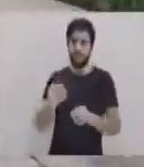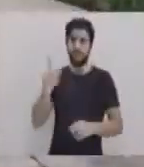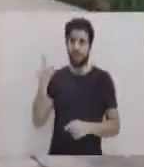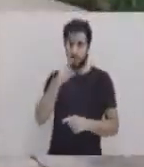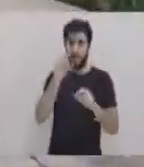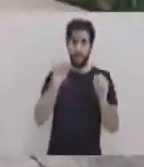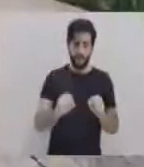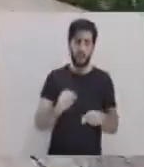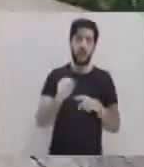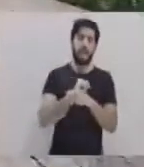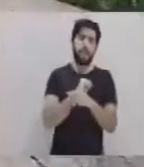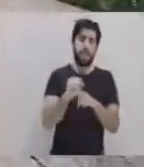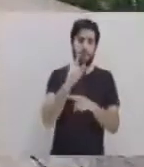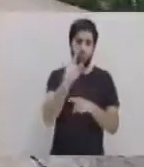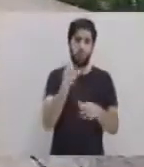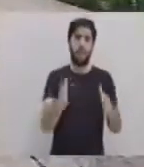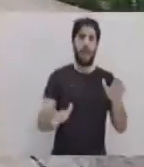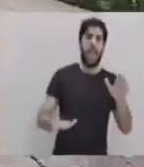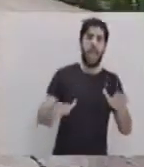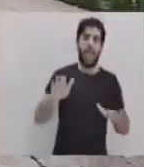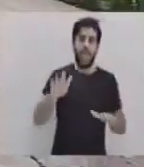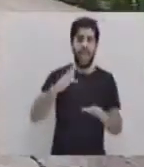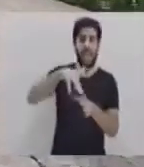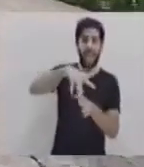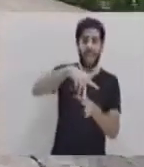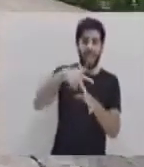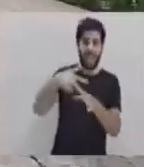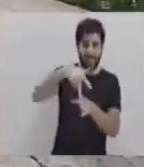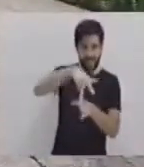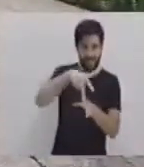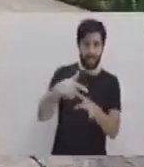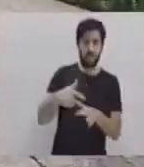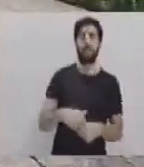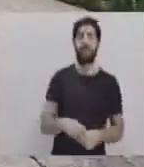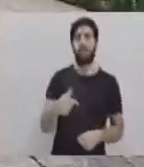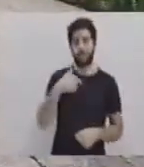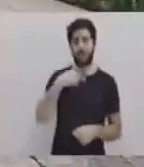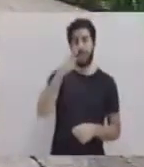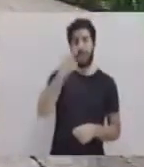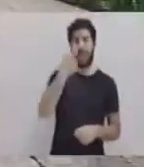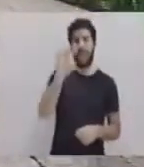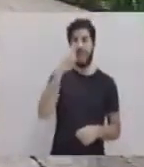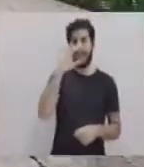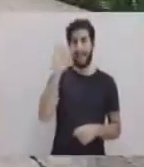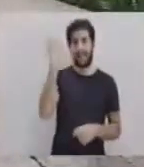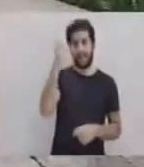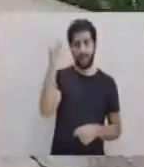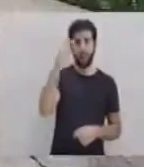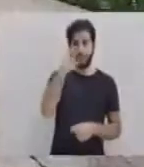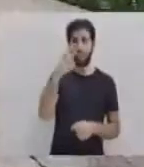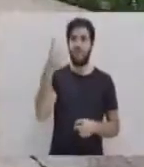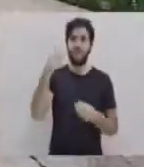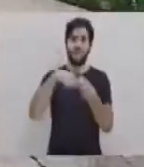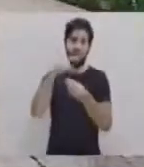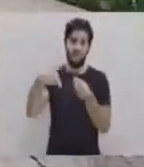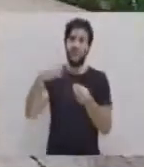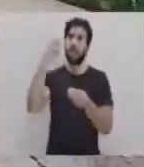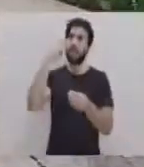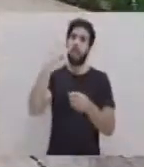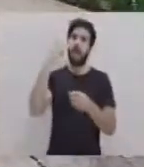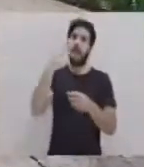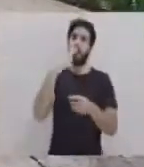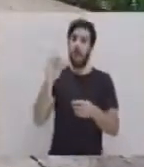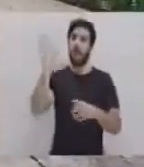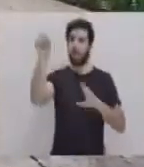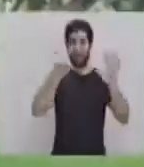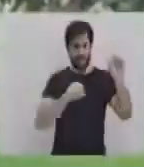como puedes trabajar el equilibrio dinámico y el equilibrio estático de maneras divertidas. Te hago el reto para que invites a tus miembros de la familia y puedan